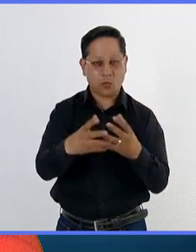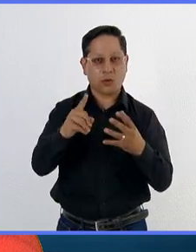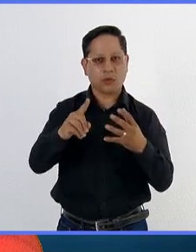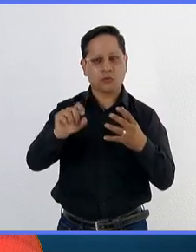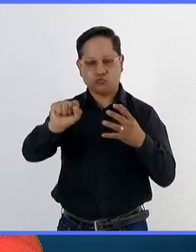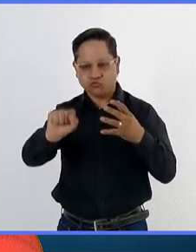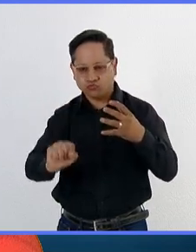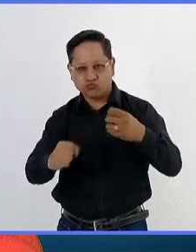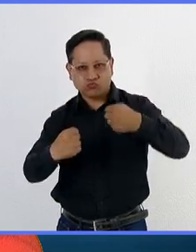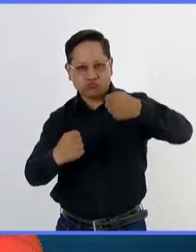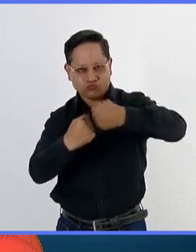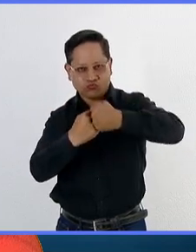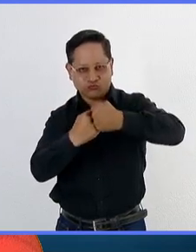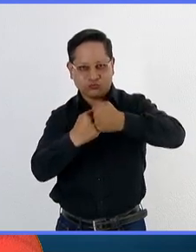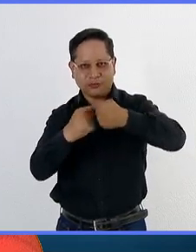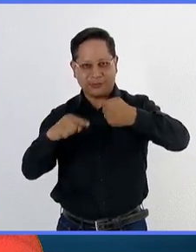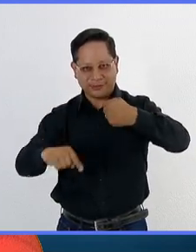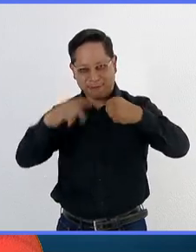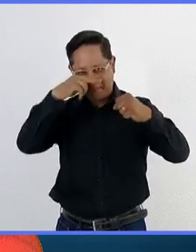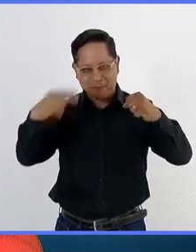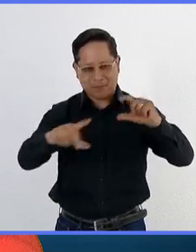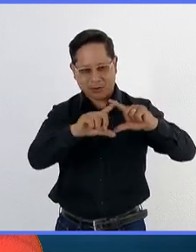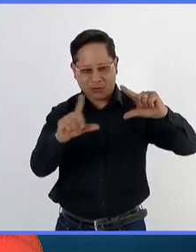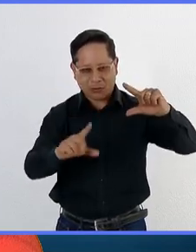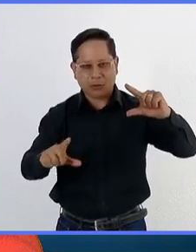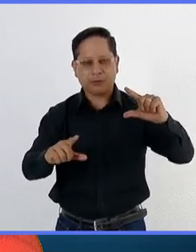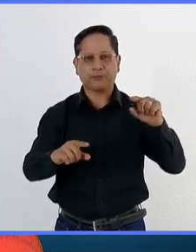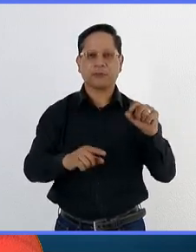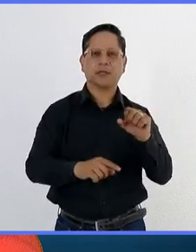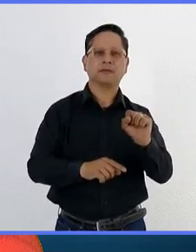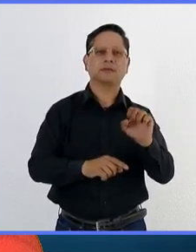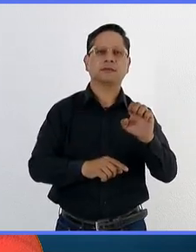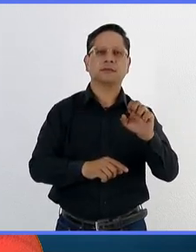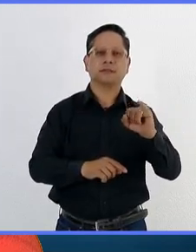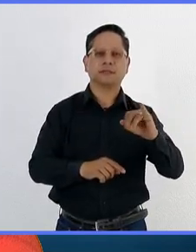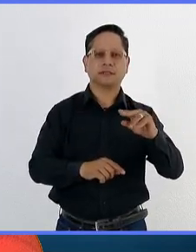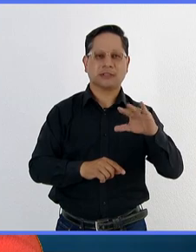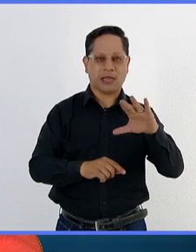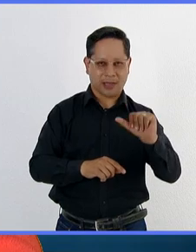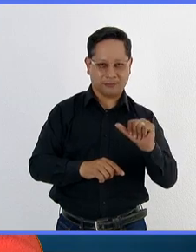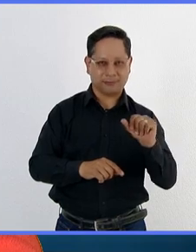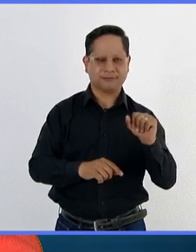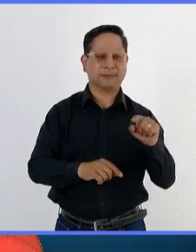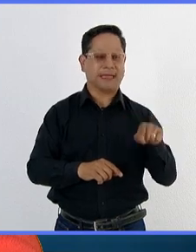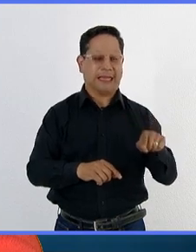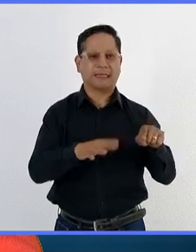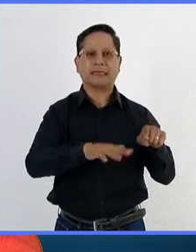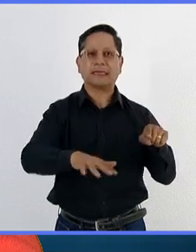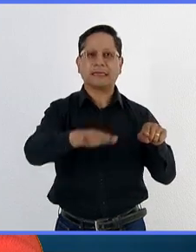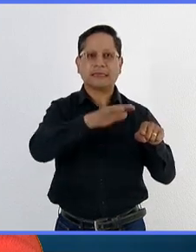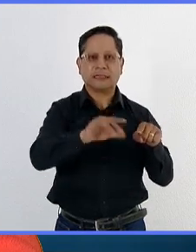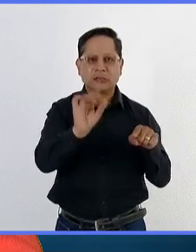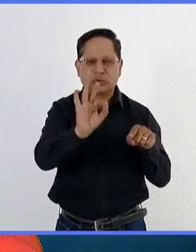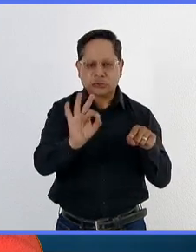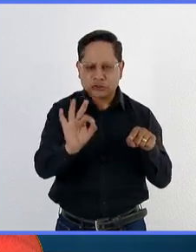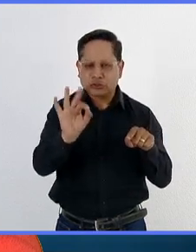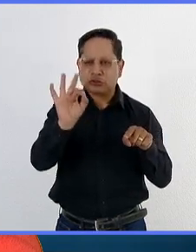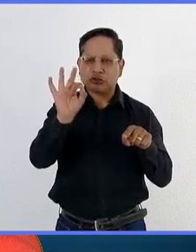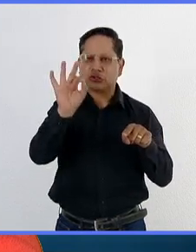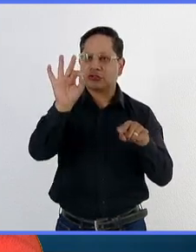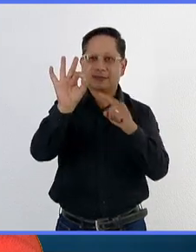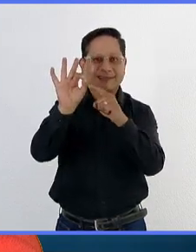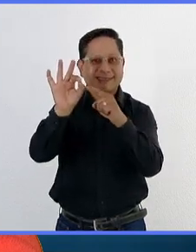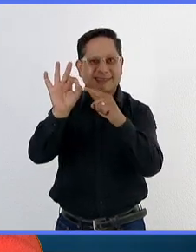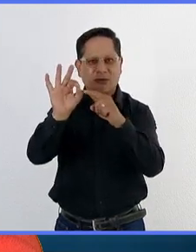de nuestro país. De acuerdo al Servicio de Sanidad, Inocuidad y Calidad Agroalimentaria, el Senacica, esta pequeña mosca es